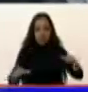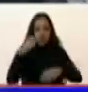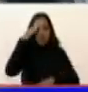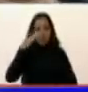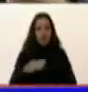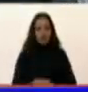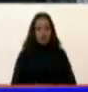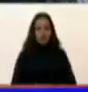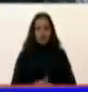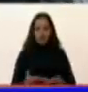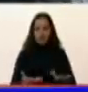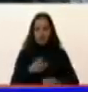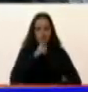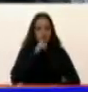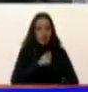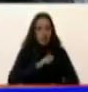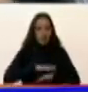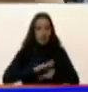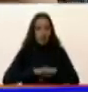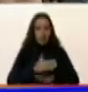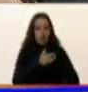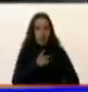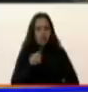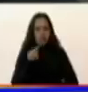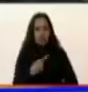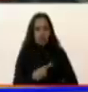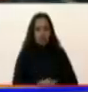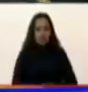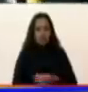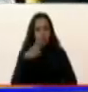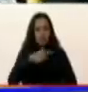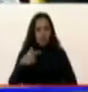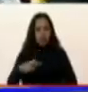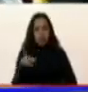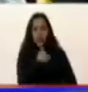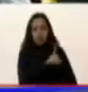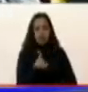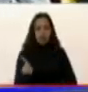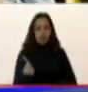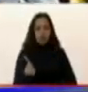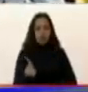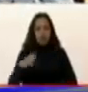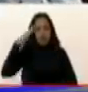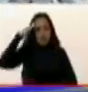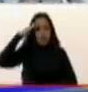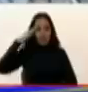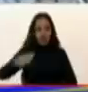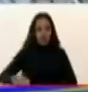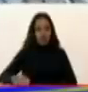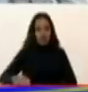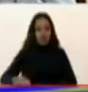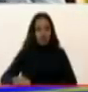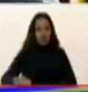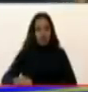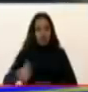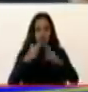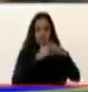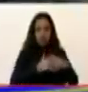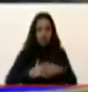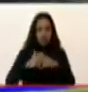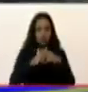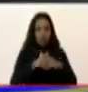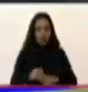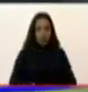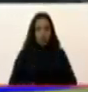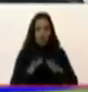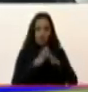grave, porque quiere decir que ya el enemigo no es el ejército del frente, es